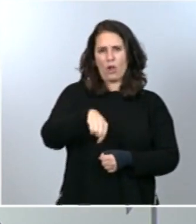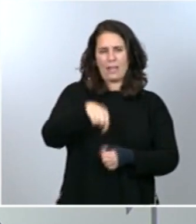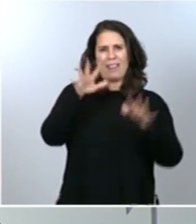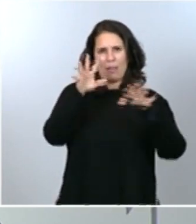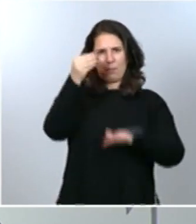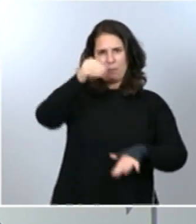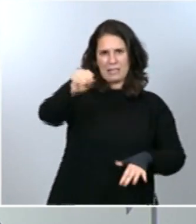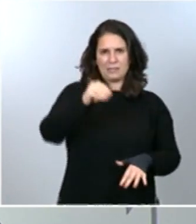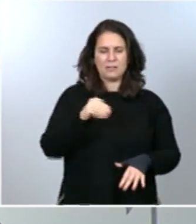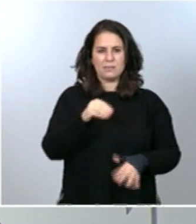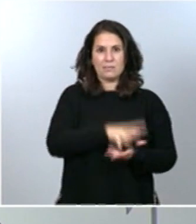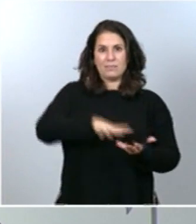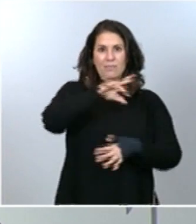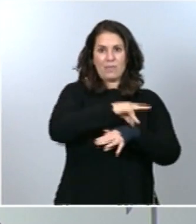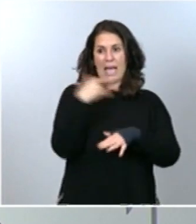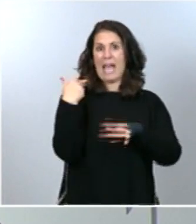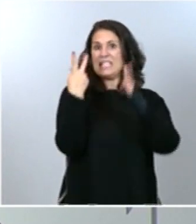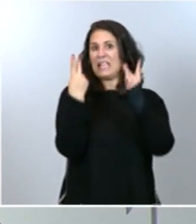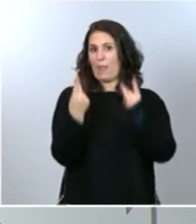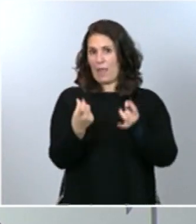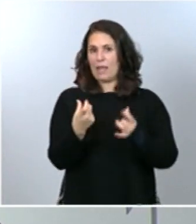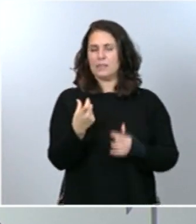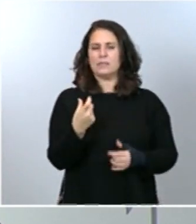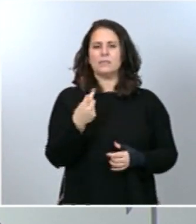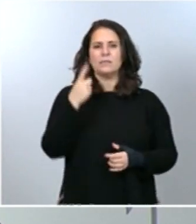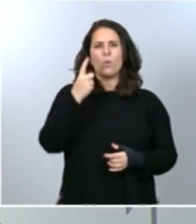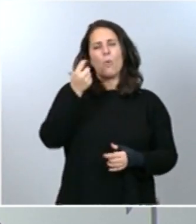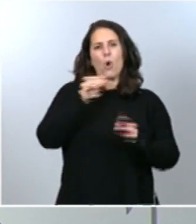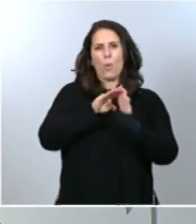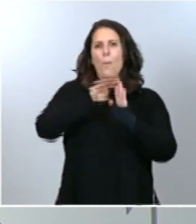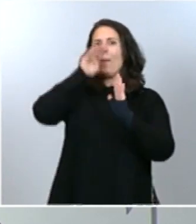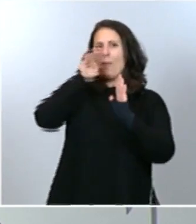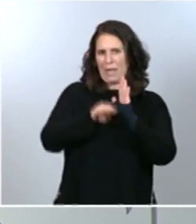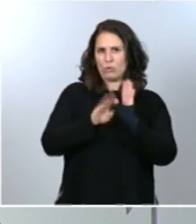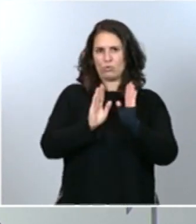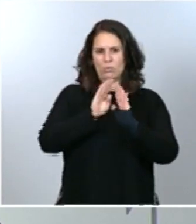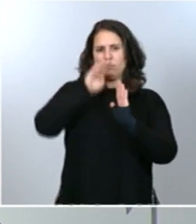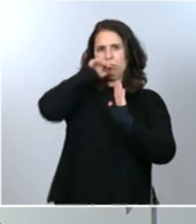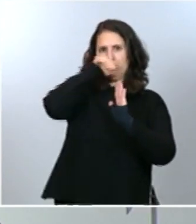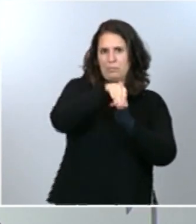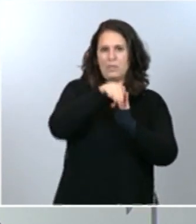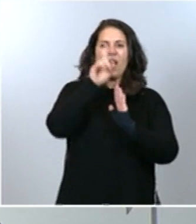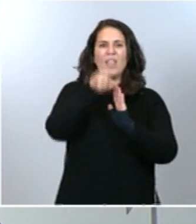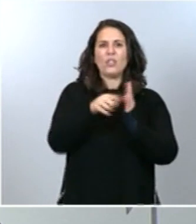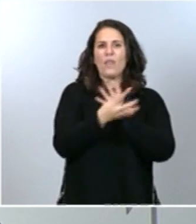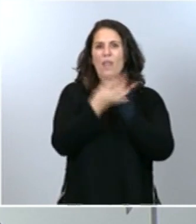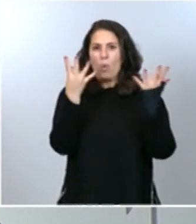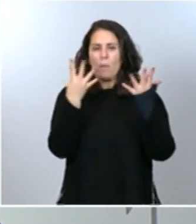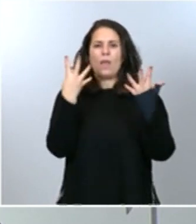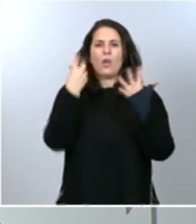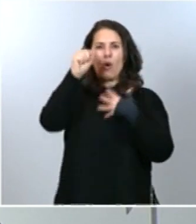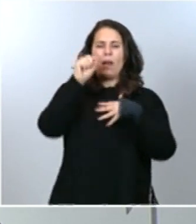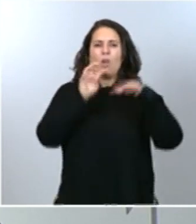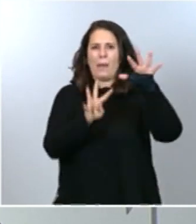7 días experimentaría aún un leve descenso situándose en 119 con 97 como